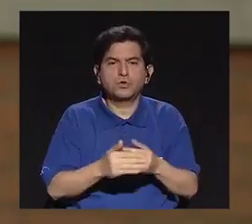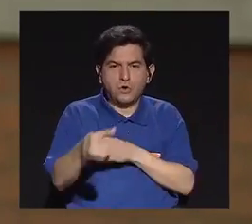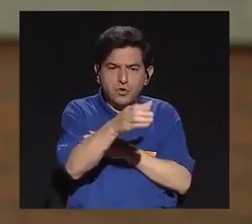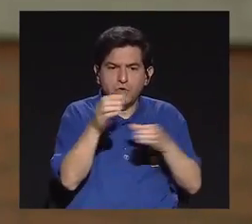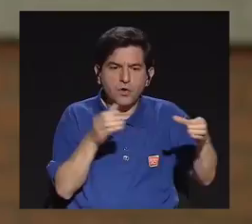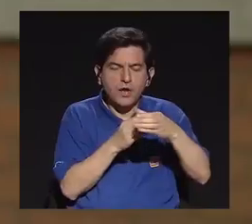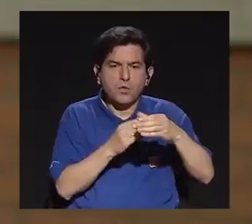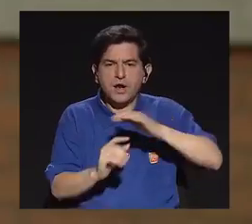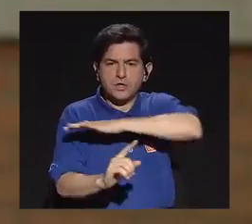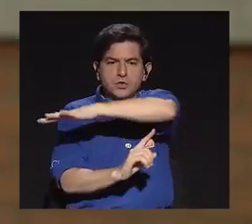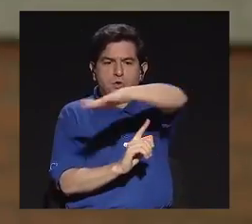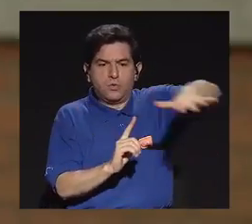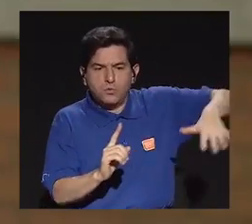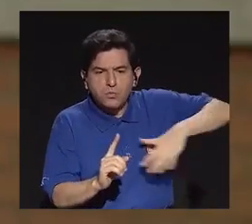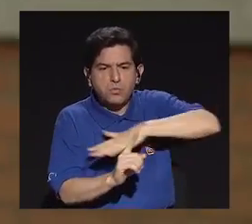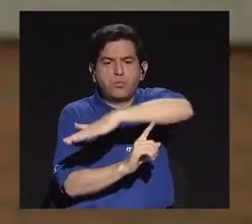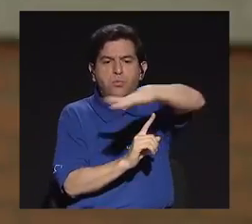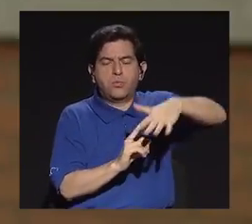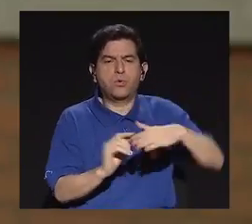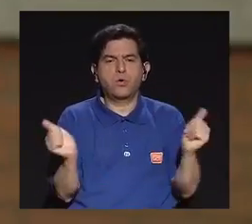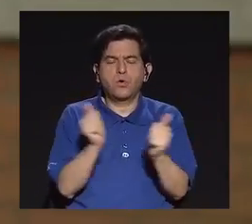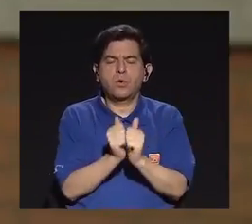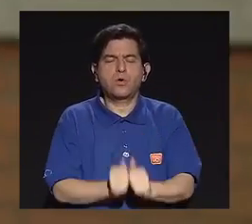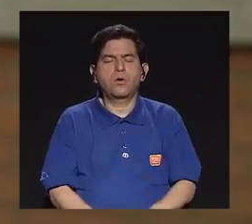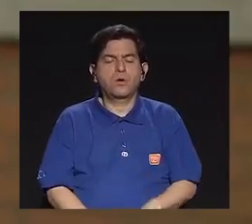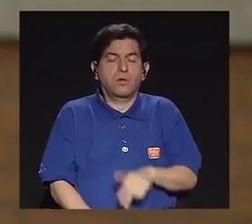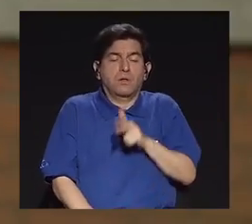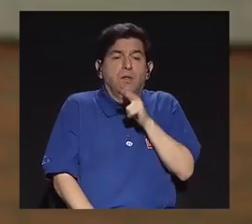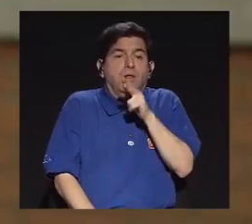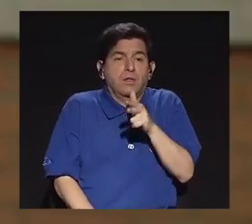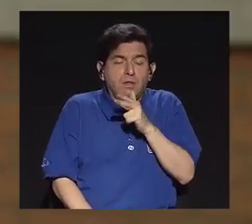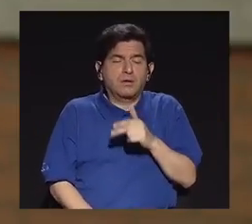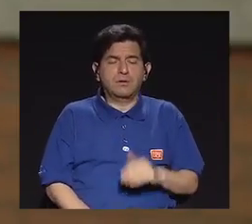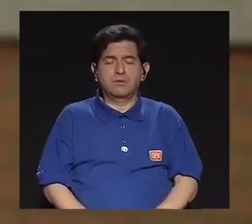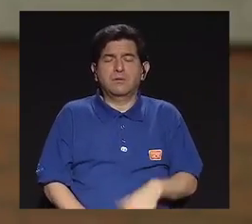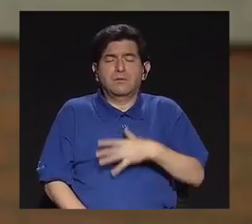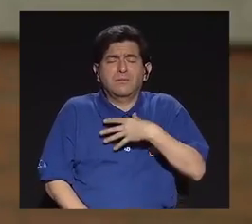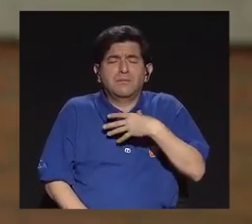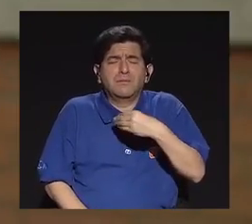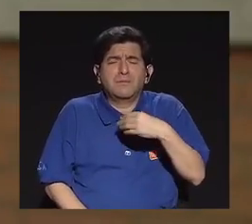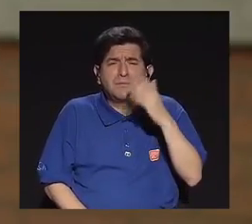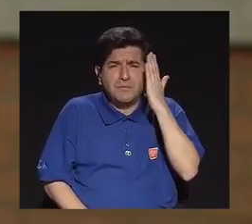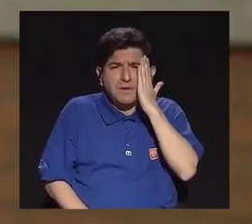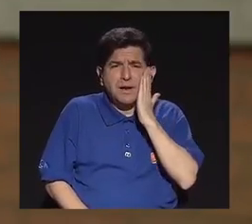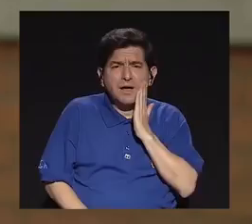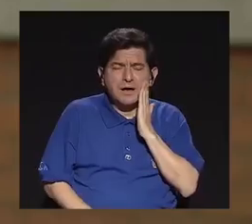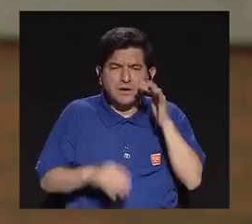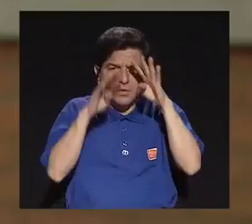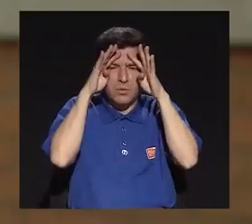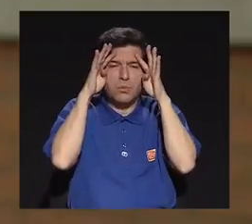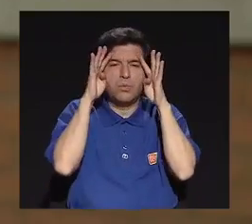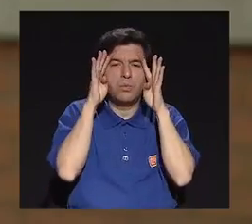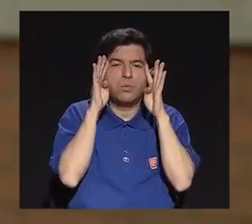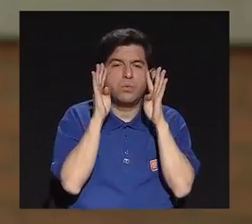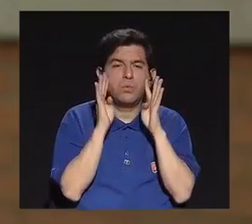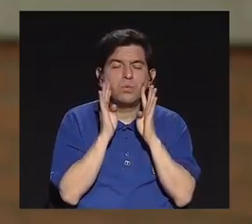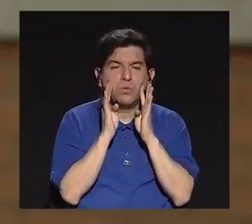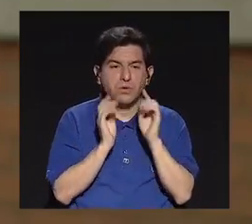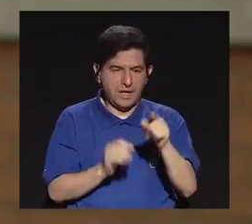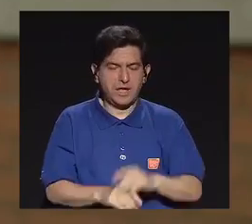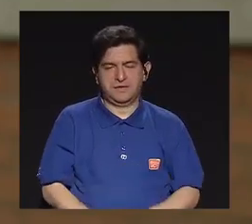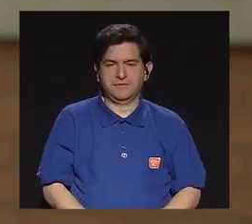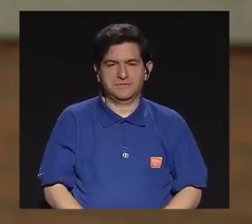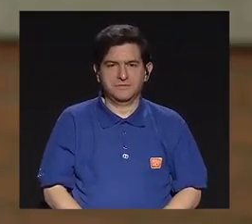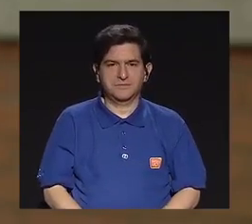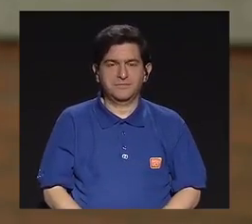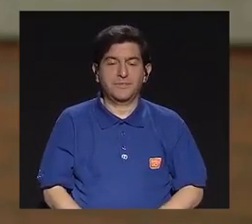está da vueltas sin parar, acompañado de náuseas, vómitos, palidez, sudoración, lo que llamamos síntomas vegetativos. Eso